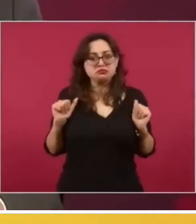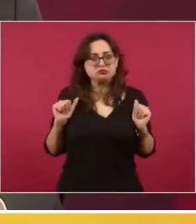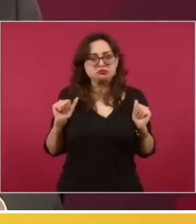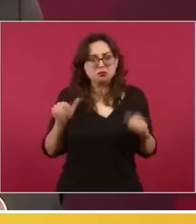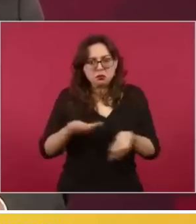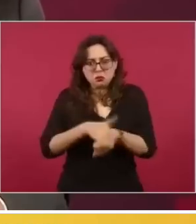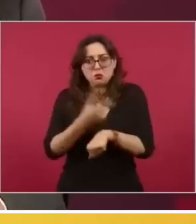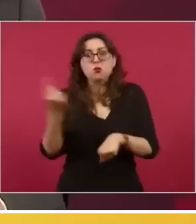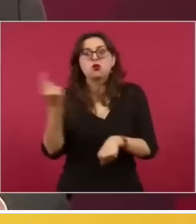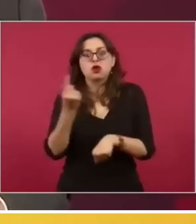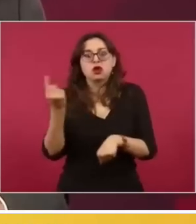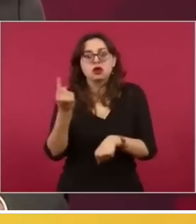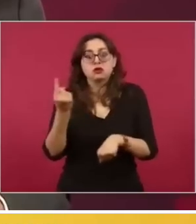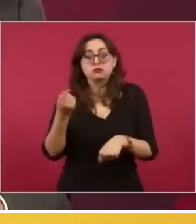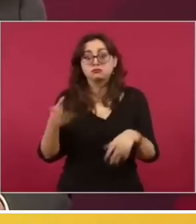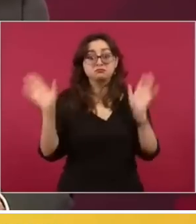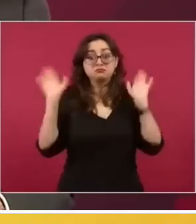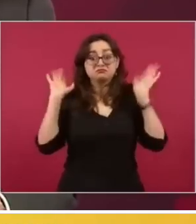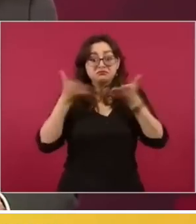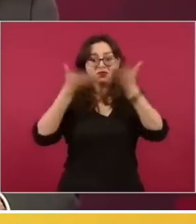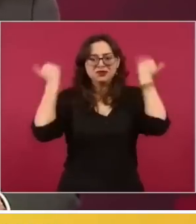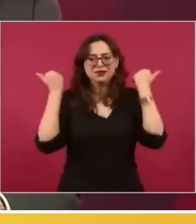De todas maneras íbamos a ganar.